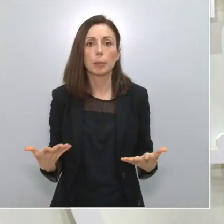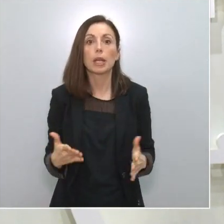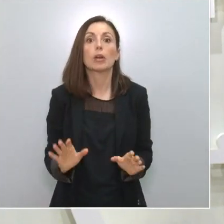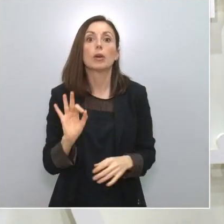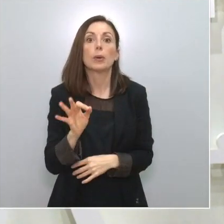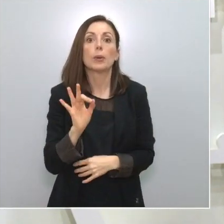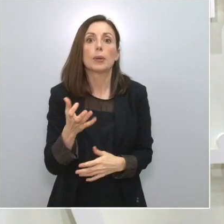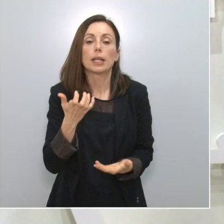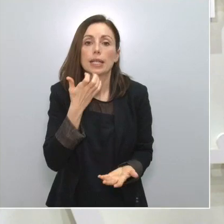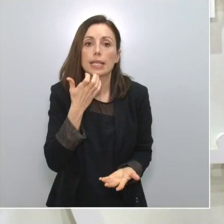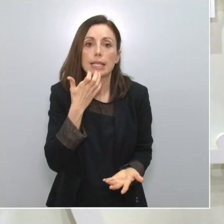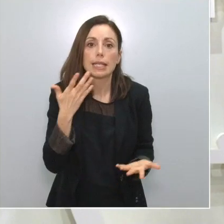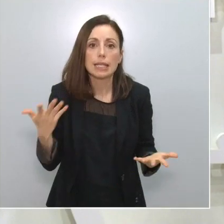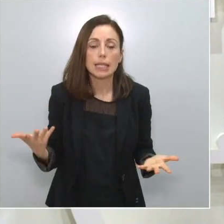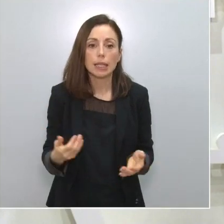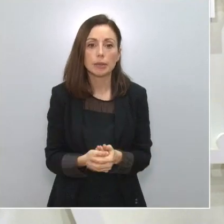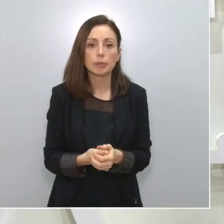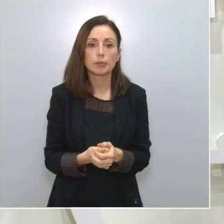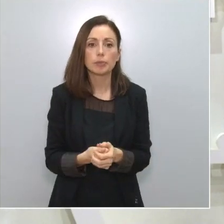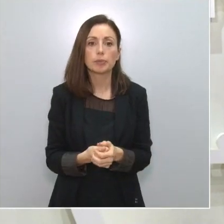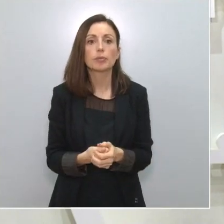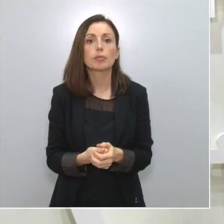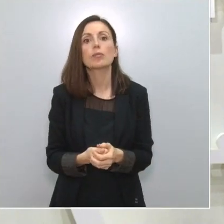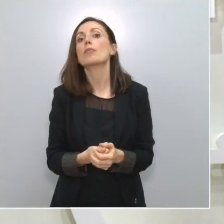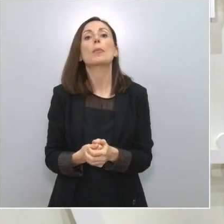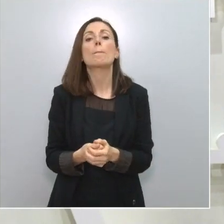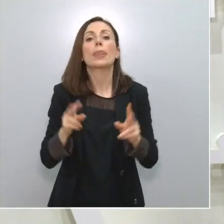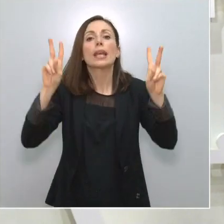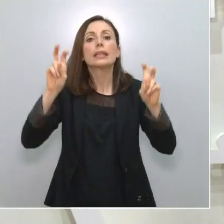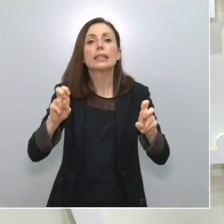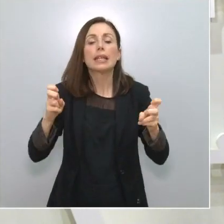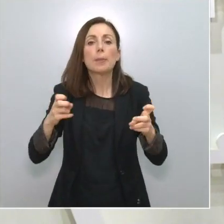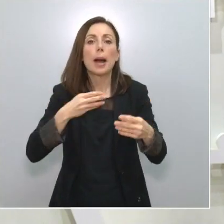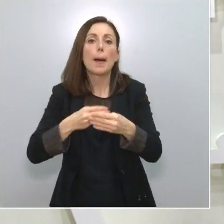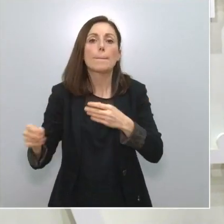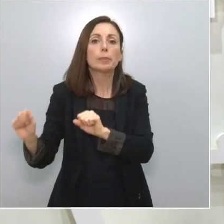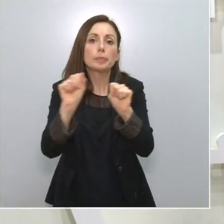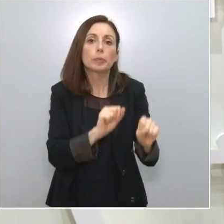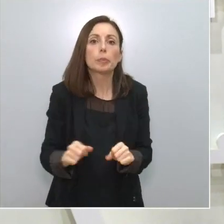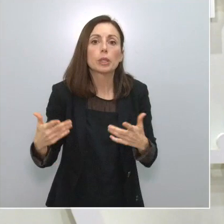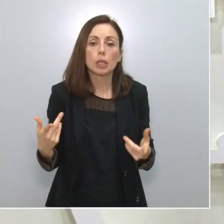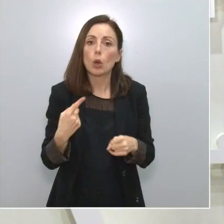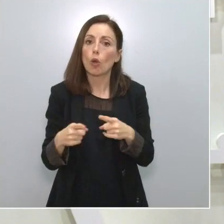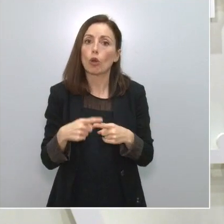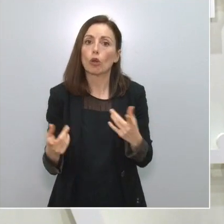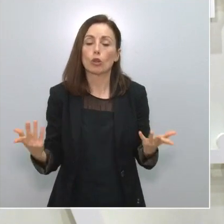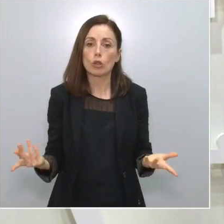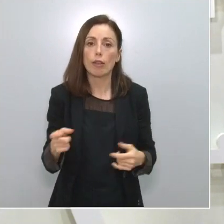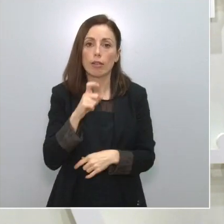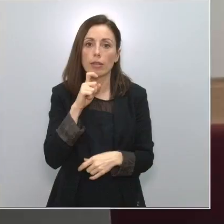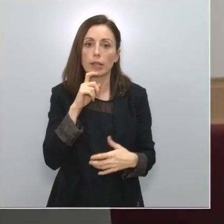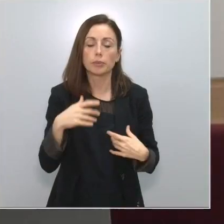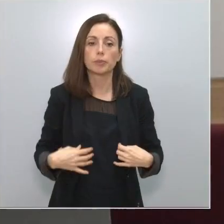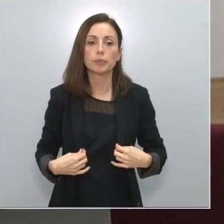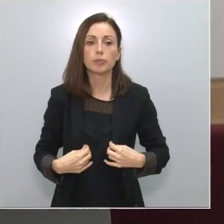si hay desabastecimiento mundial de material de protección sanitaria, bueno, pues la cosa se va a hacer más difícil.